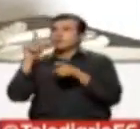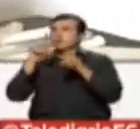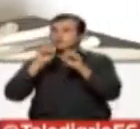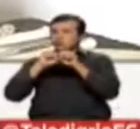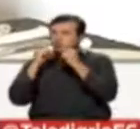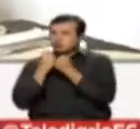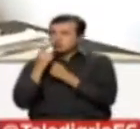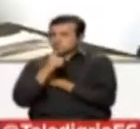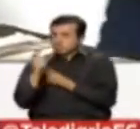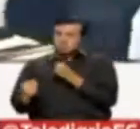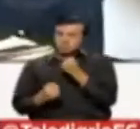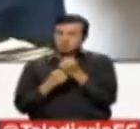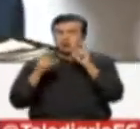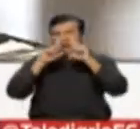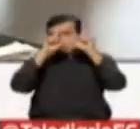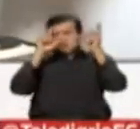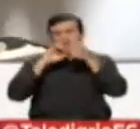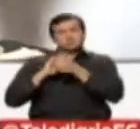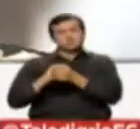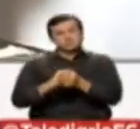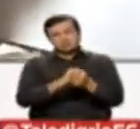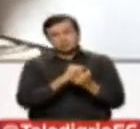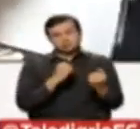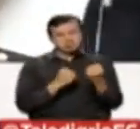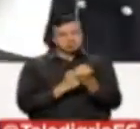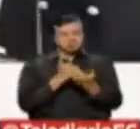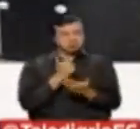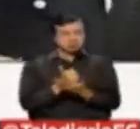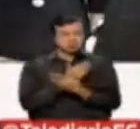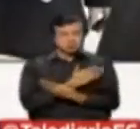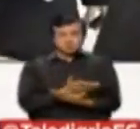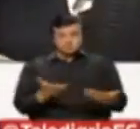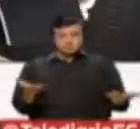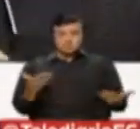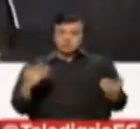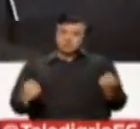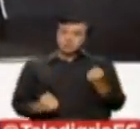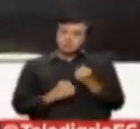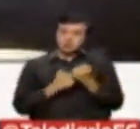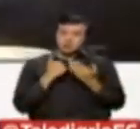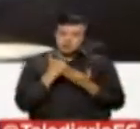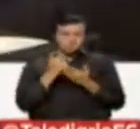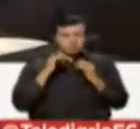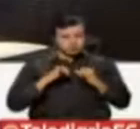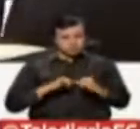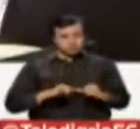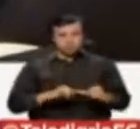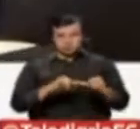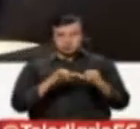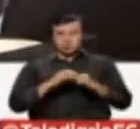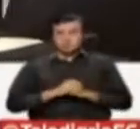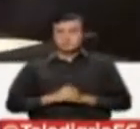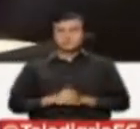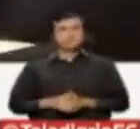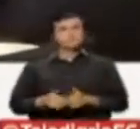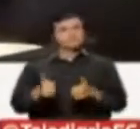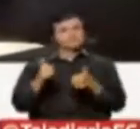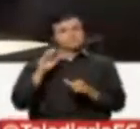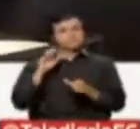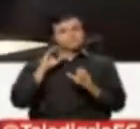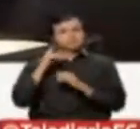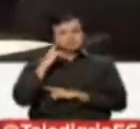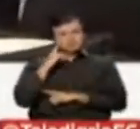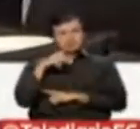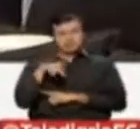sociedad empresas solidarias que han formado parte de este programa nos han ayudado para mantenerlo como hasta ahora muy bien voy a conversar